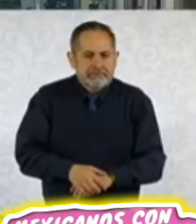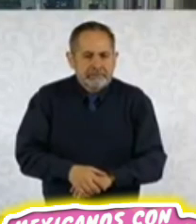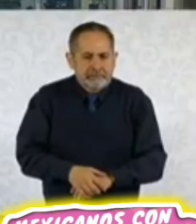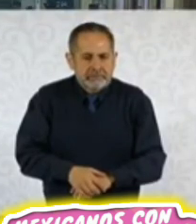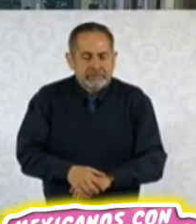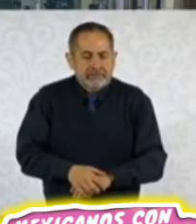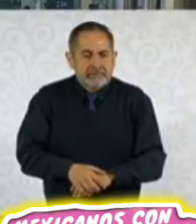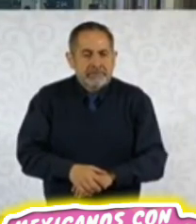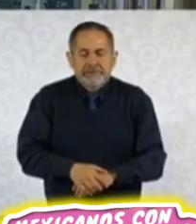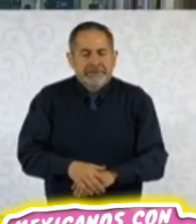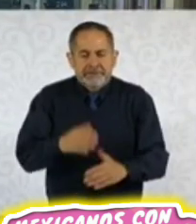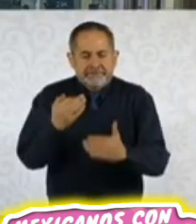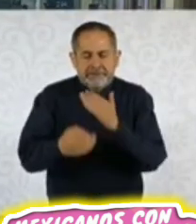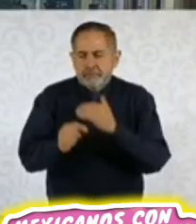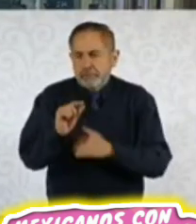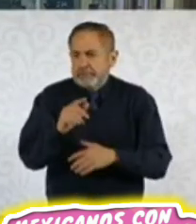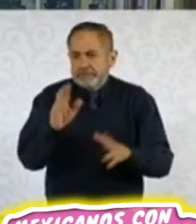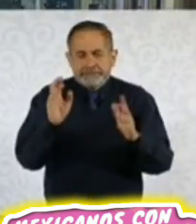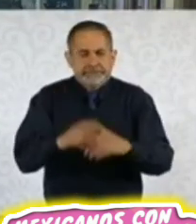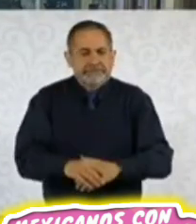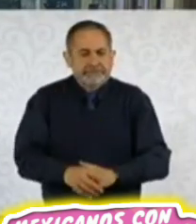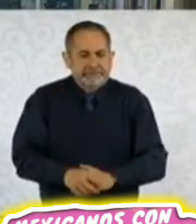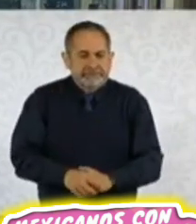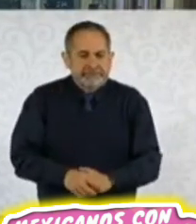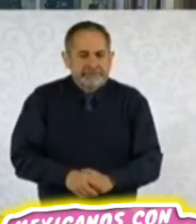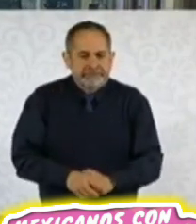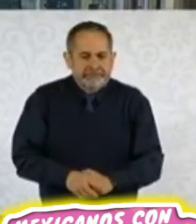ya falta poquito.